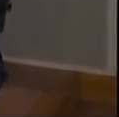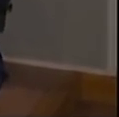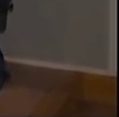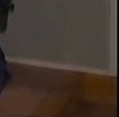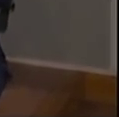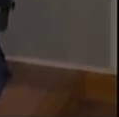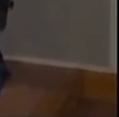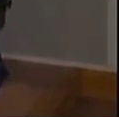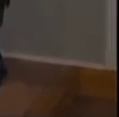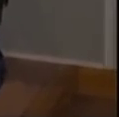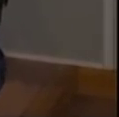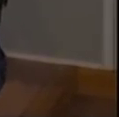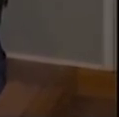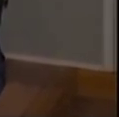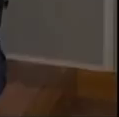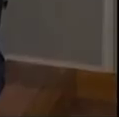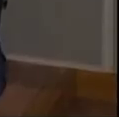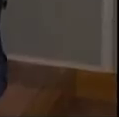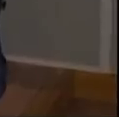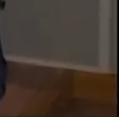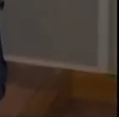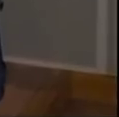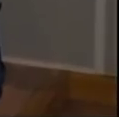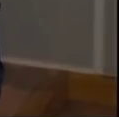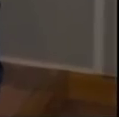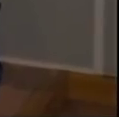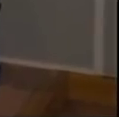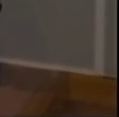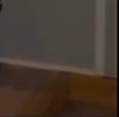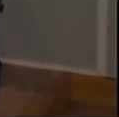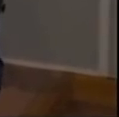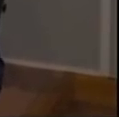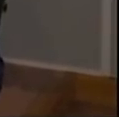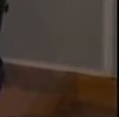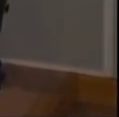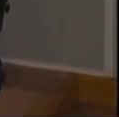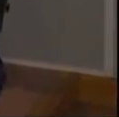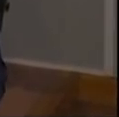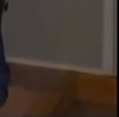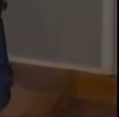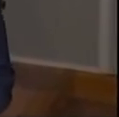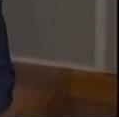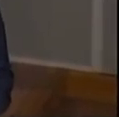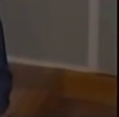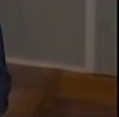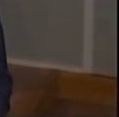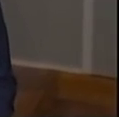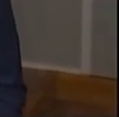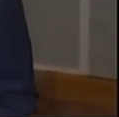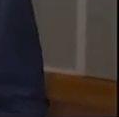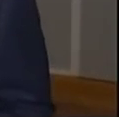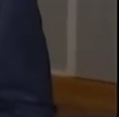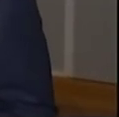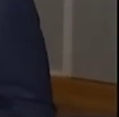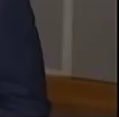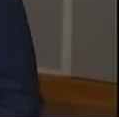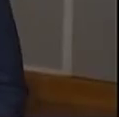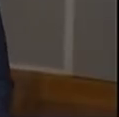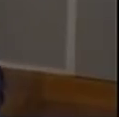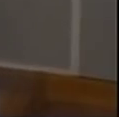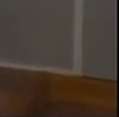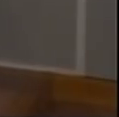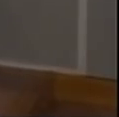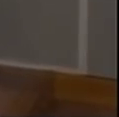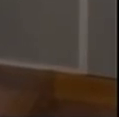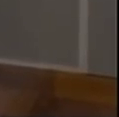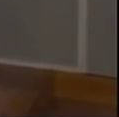televisión municipal de Granada. Buenas noches. Uno de los 5 candidatos que hoy nos acompañan aquí será el próximo alcalde de Granada.